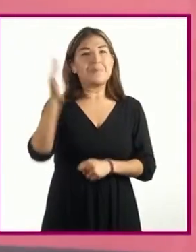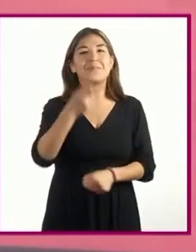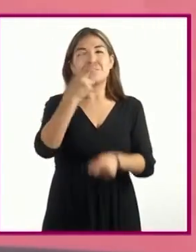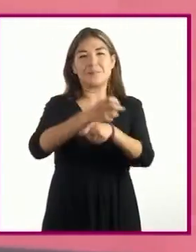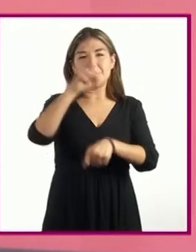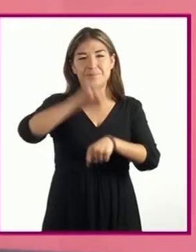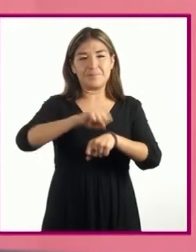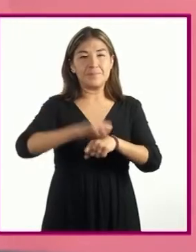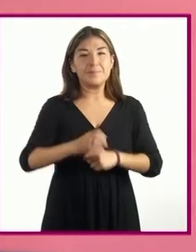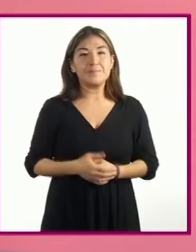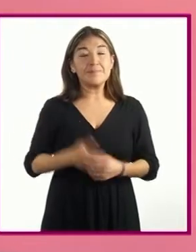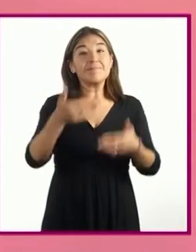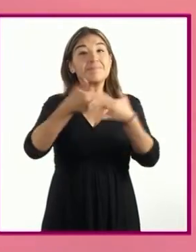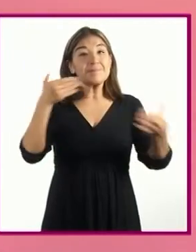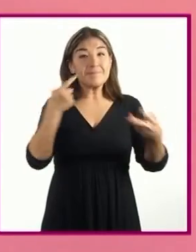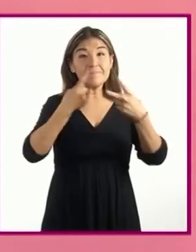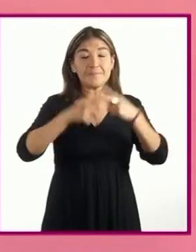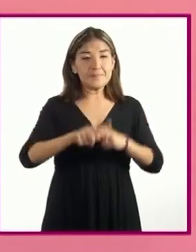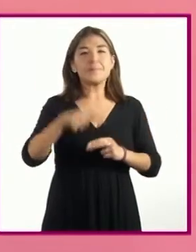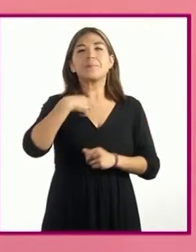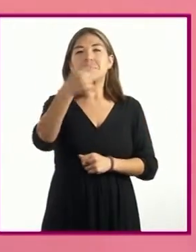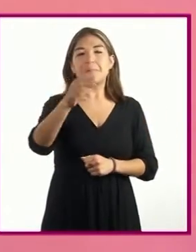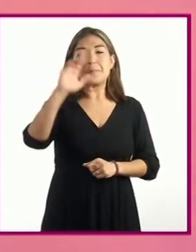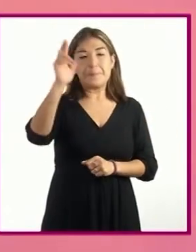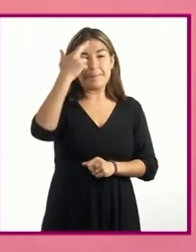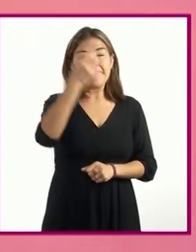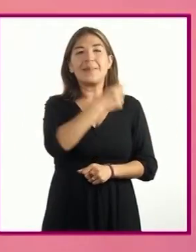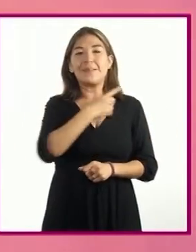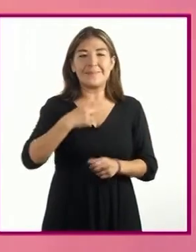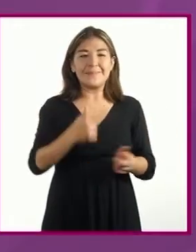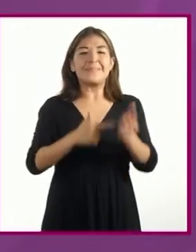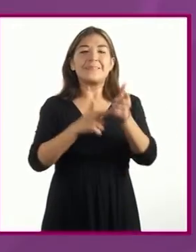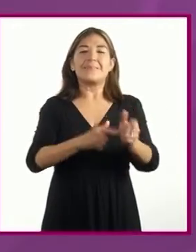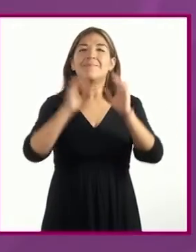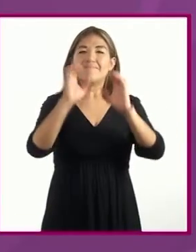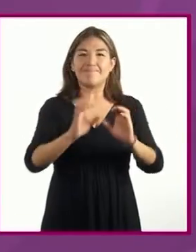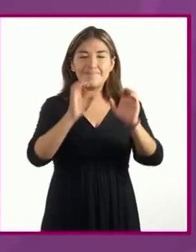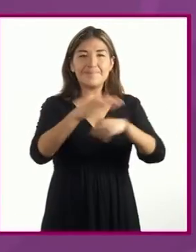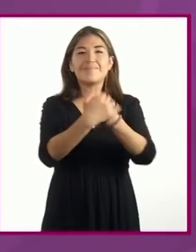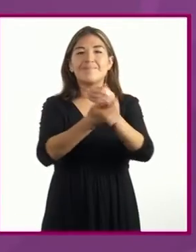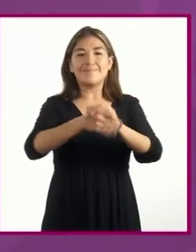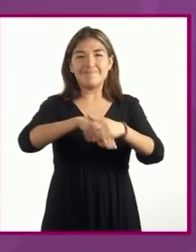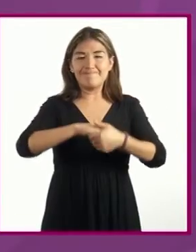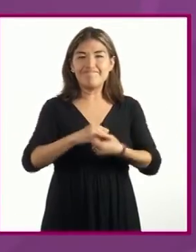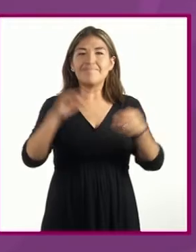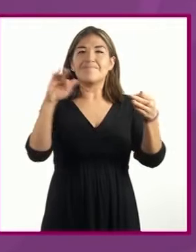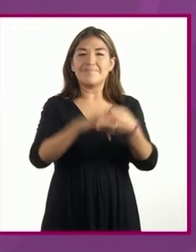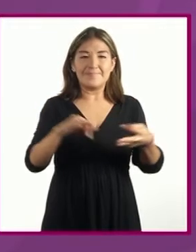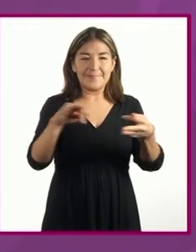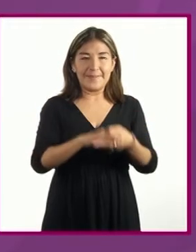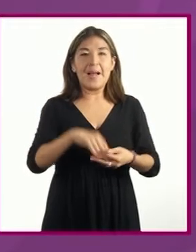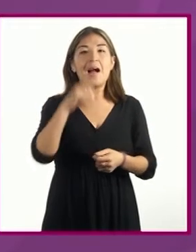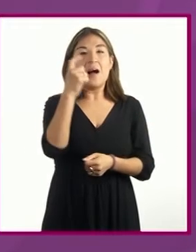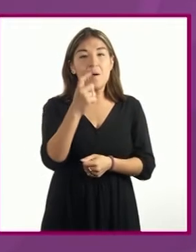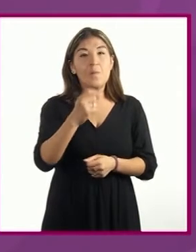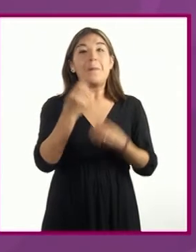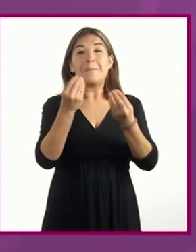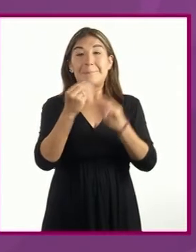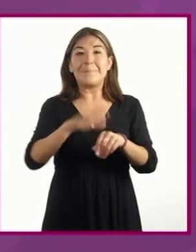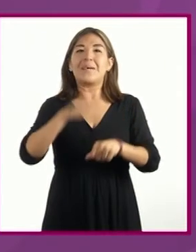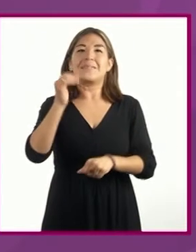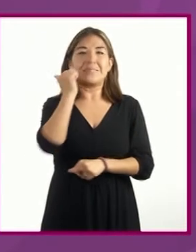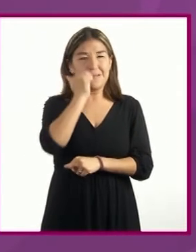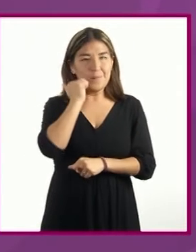Antes de iniciar, les recuerdo que debemos seguir cuidándonos, lavando frecuentemente nuestras manos con agua y